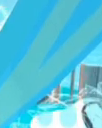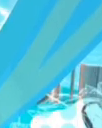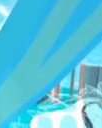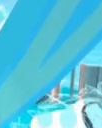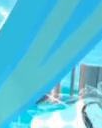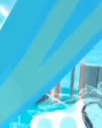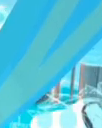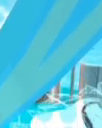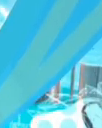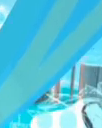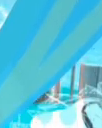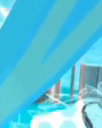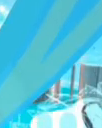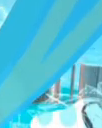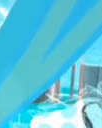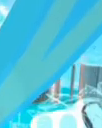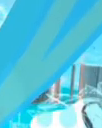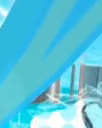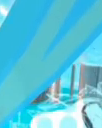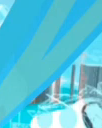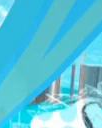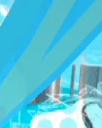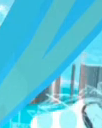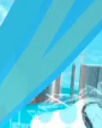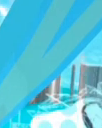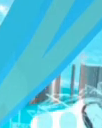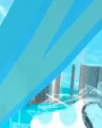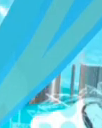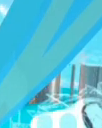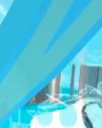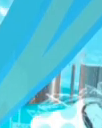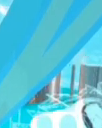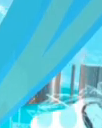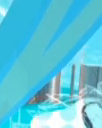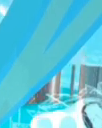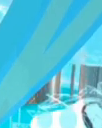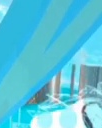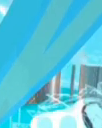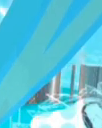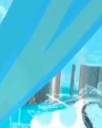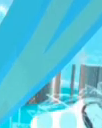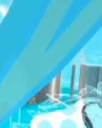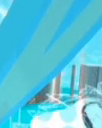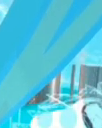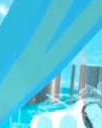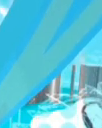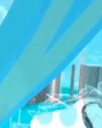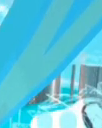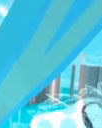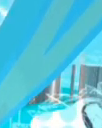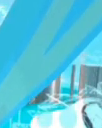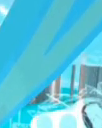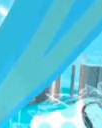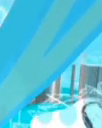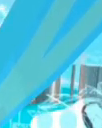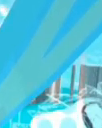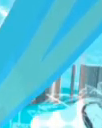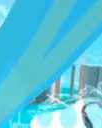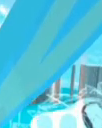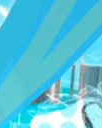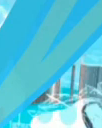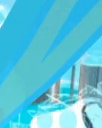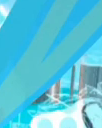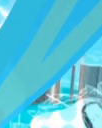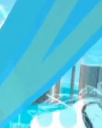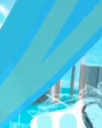tantas recomendaciones que se dan a los oficiales. Hoy en día de los organismos de investigación judicial, el trabajo le